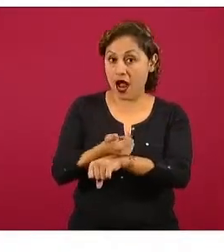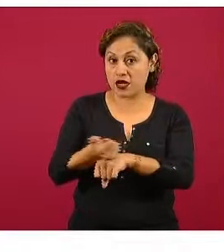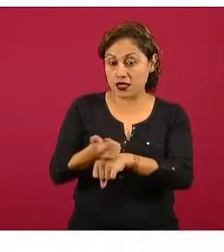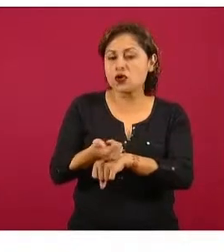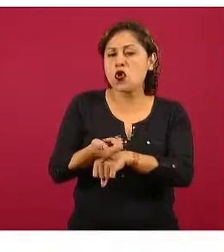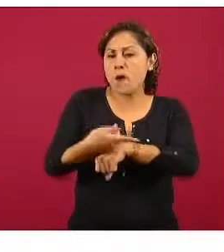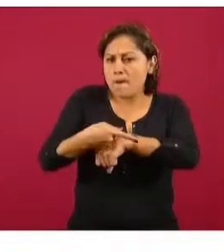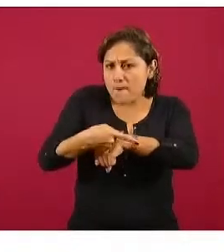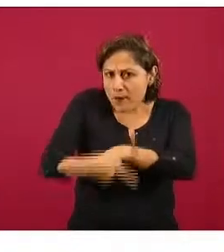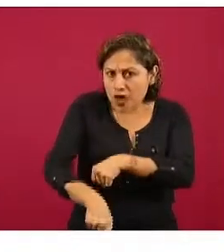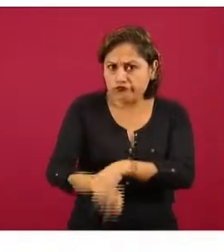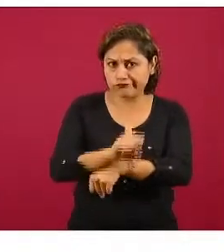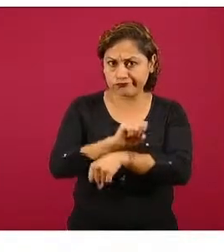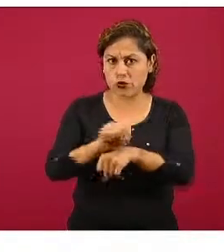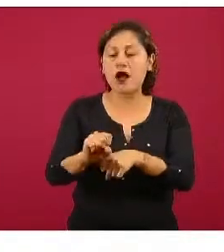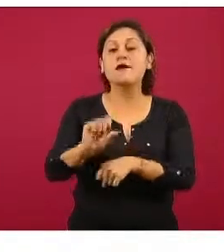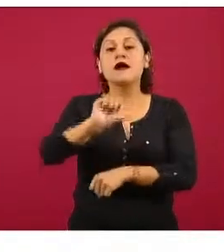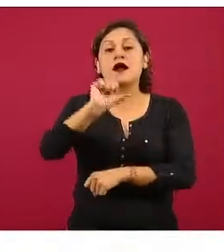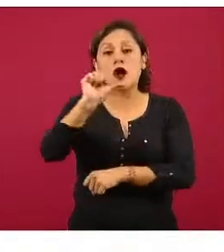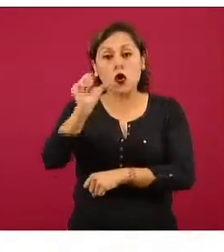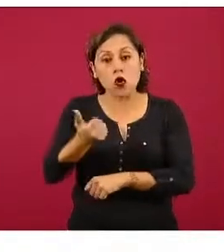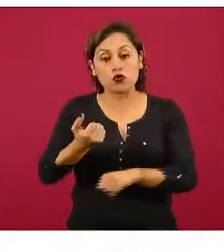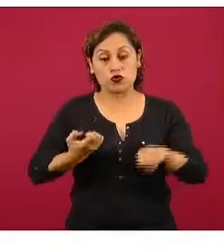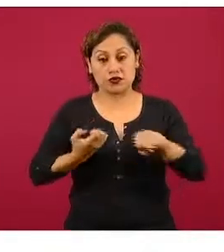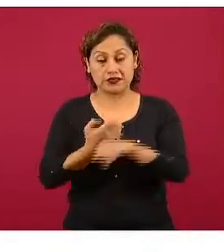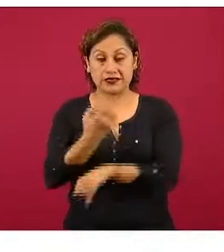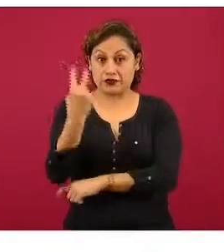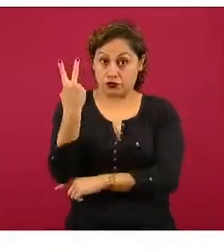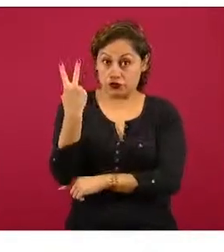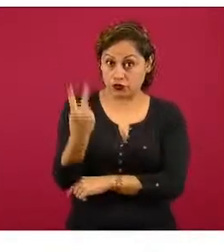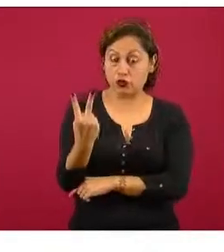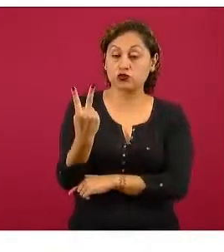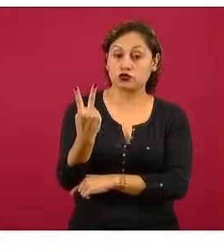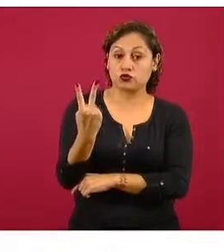riesgo, y 2 estados que permanecen con un